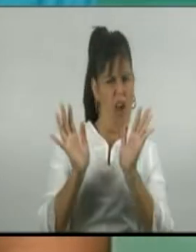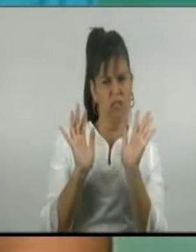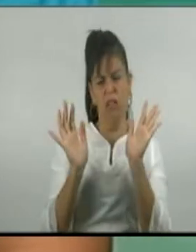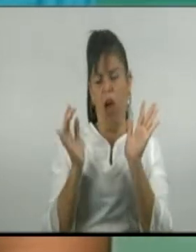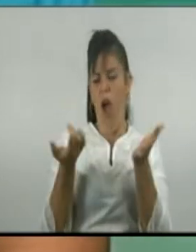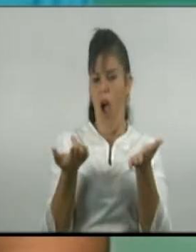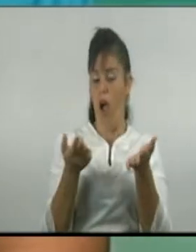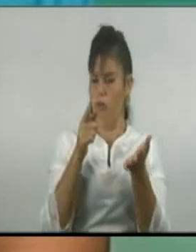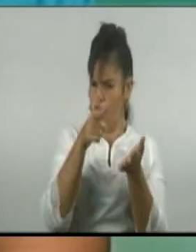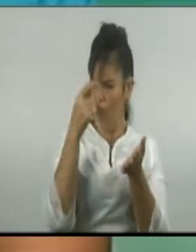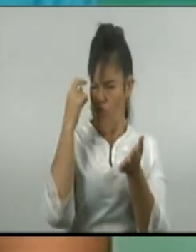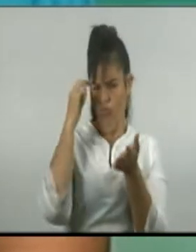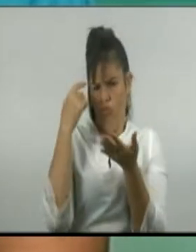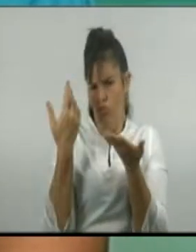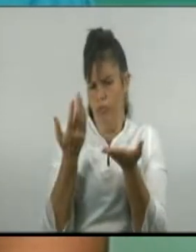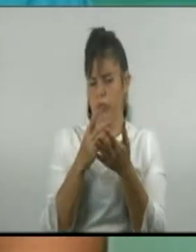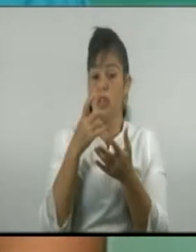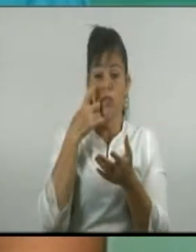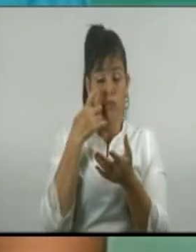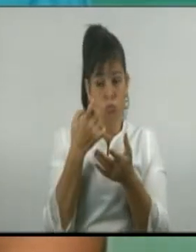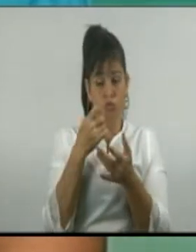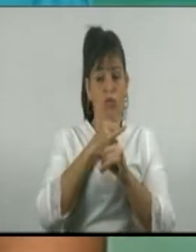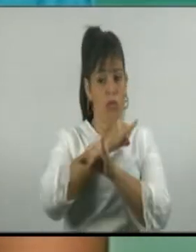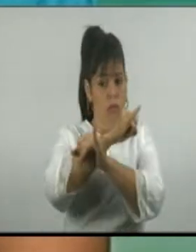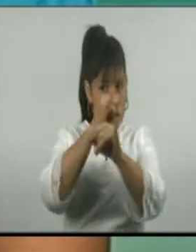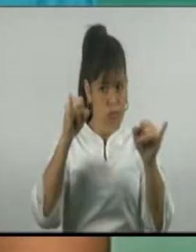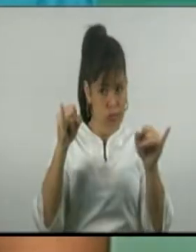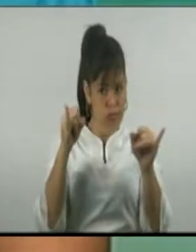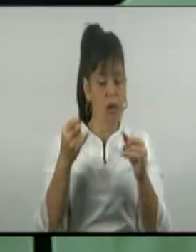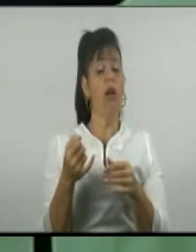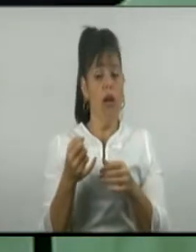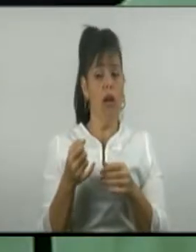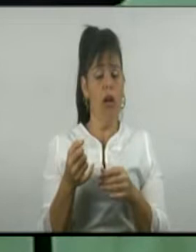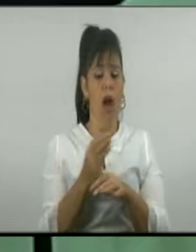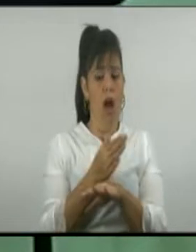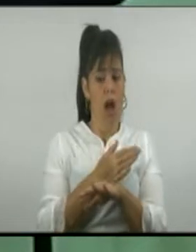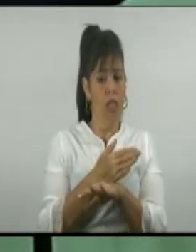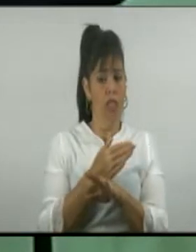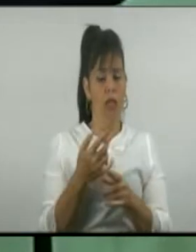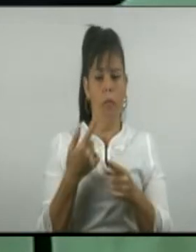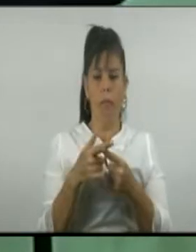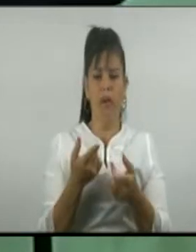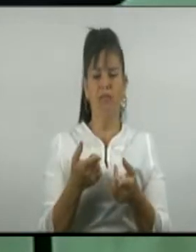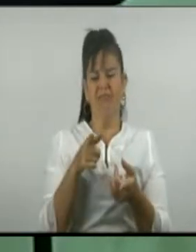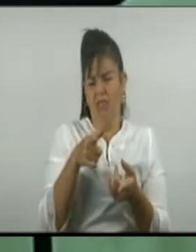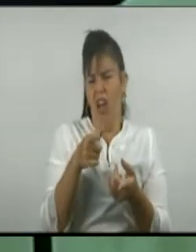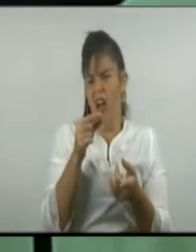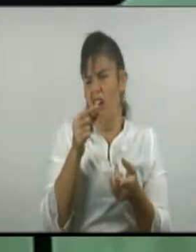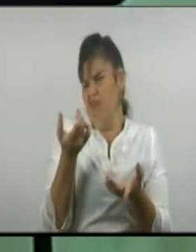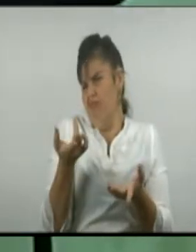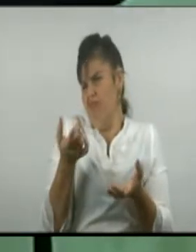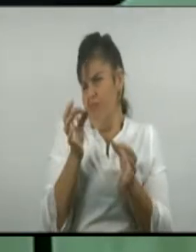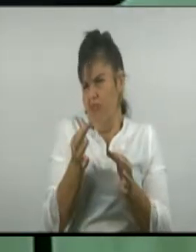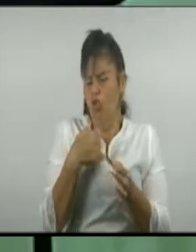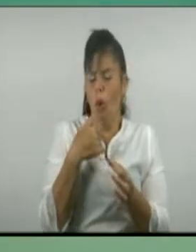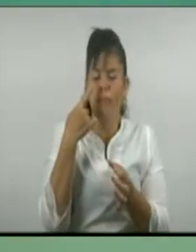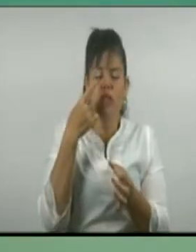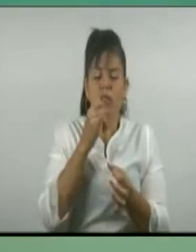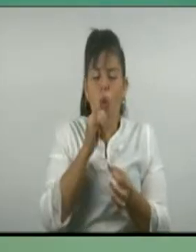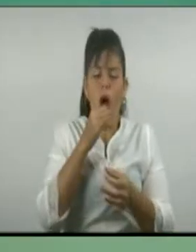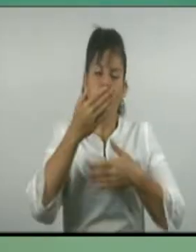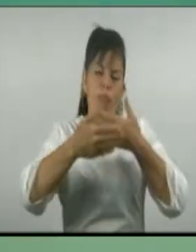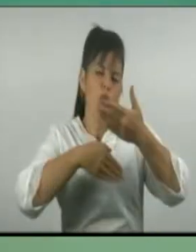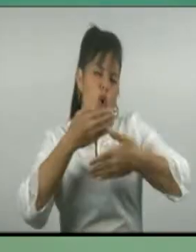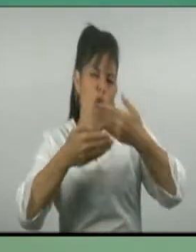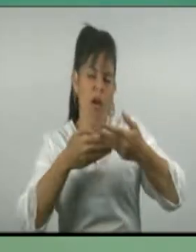acerca de su importancia de sus beneficios tanto para la madre como para los niños la comprensión del problema de la lactancia